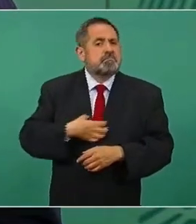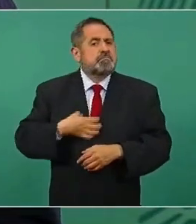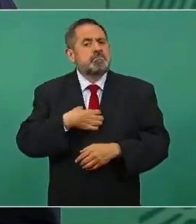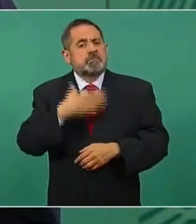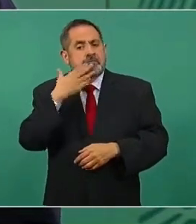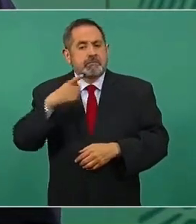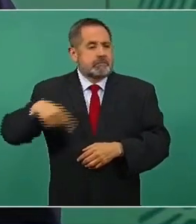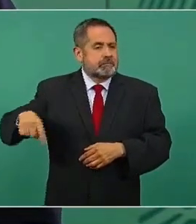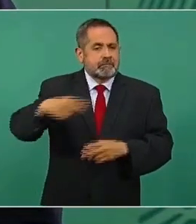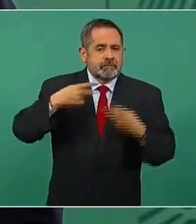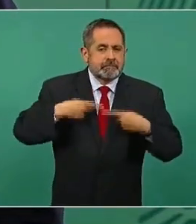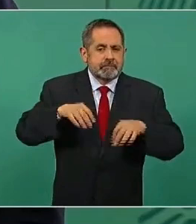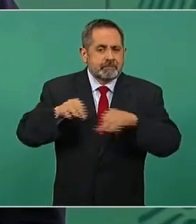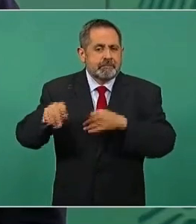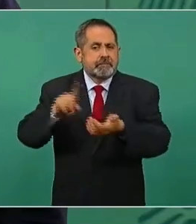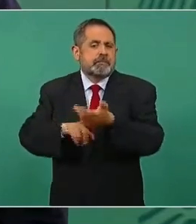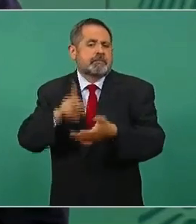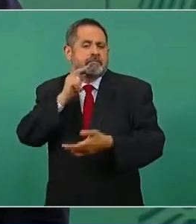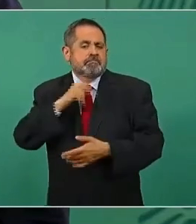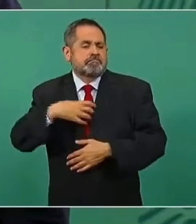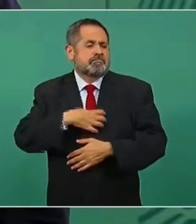trabajadores petroleros,